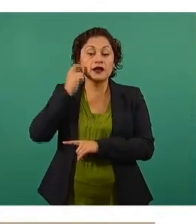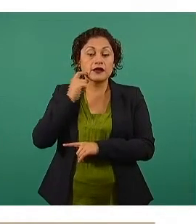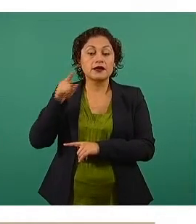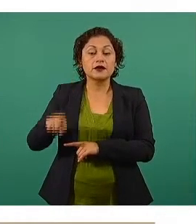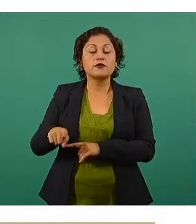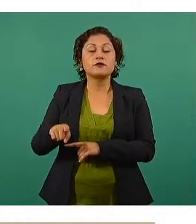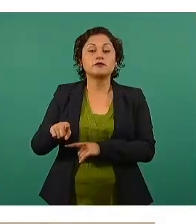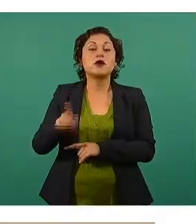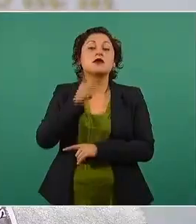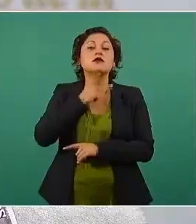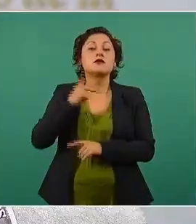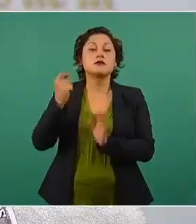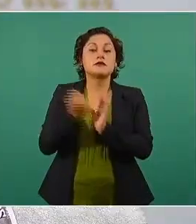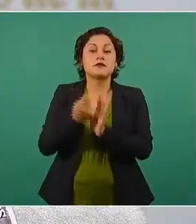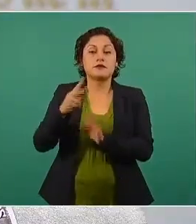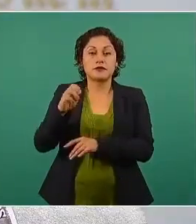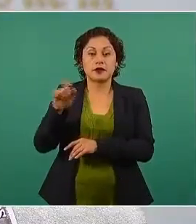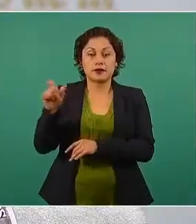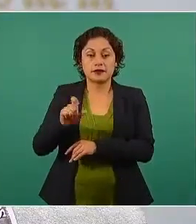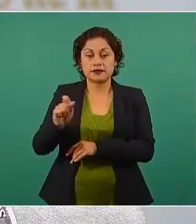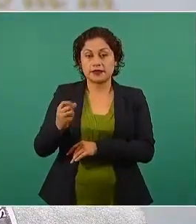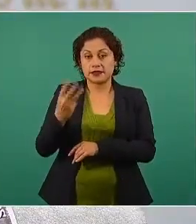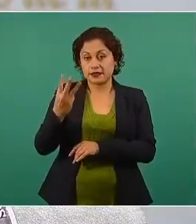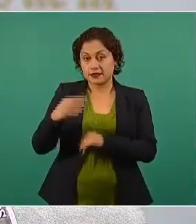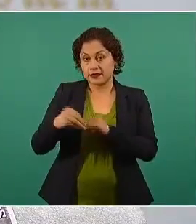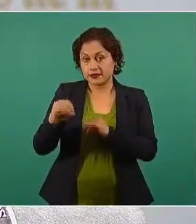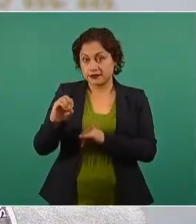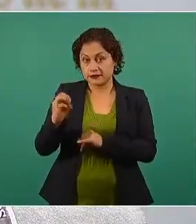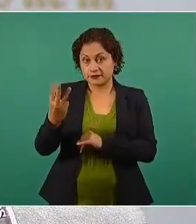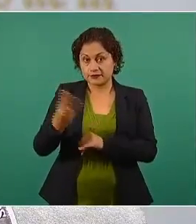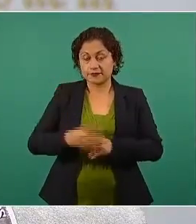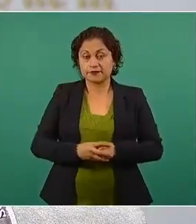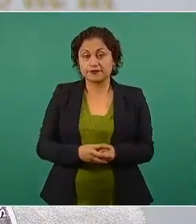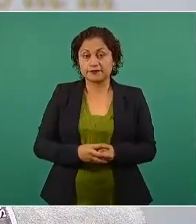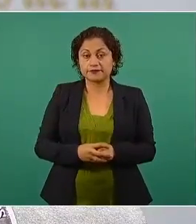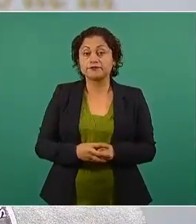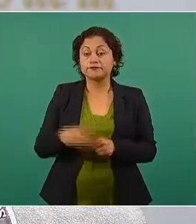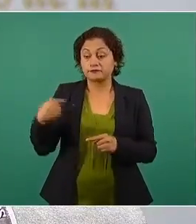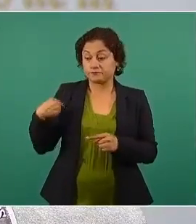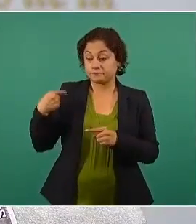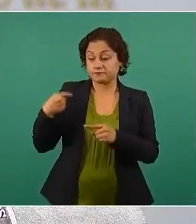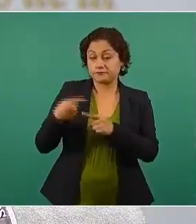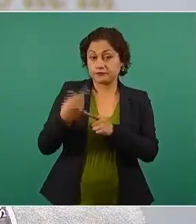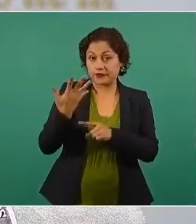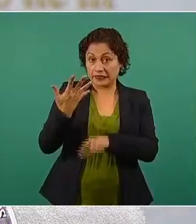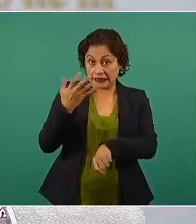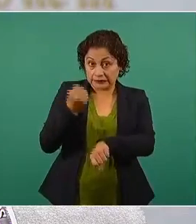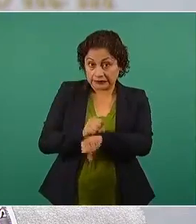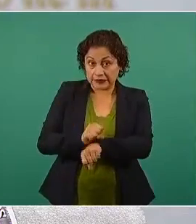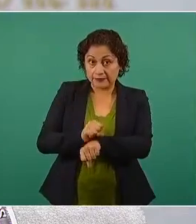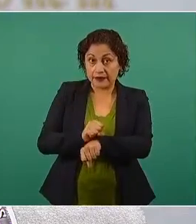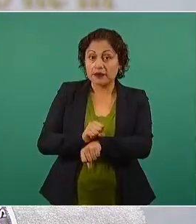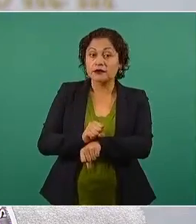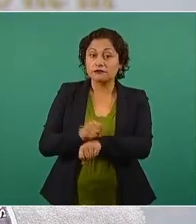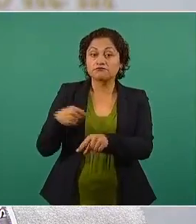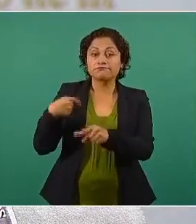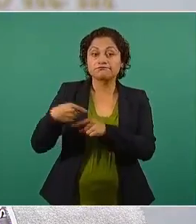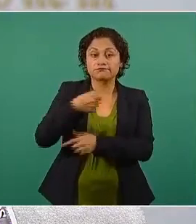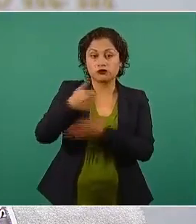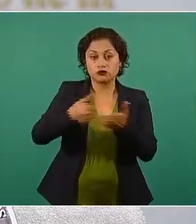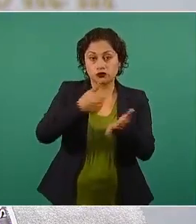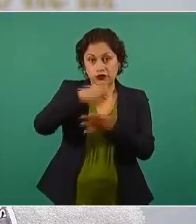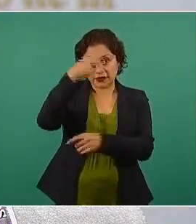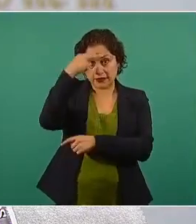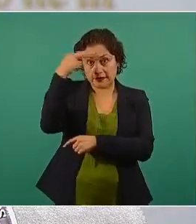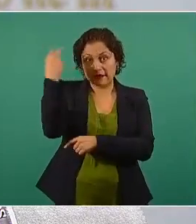de los Bravo, Guerrero, con la franquicia Pemex, en 23 pesos con 3 centavos. Por quinta semana consecutiva, la Ciudad de México registra los